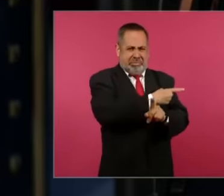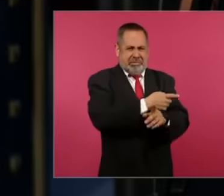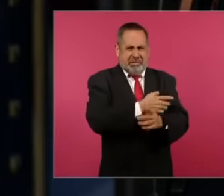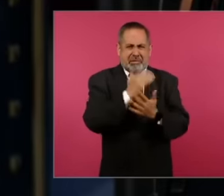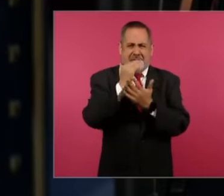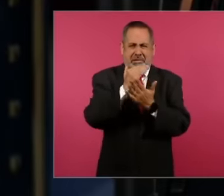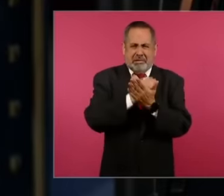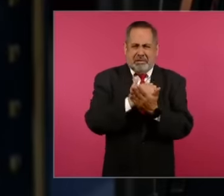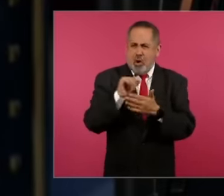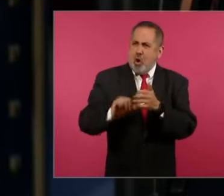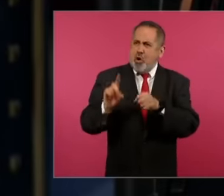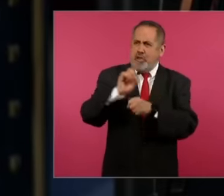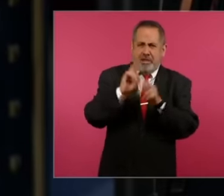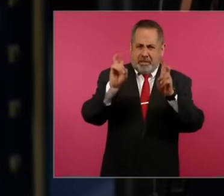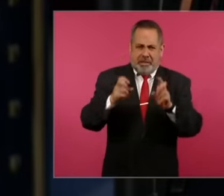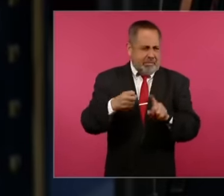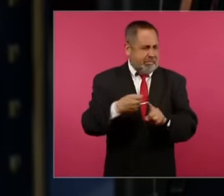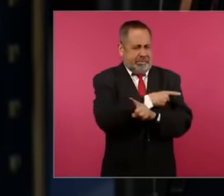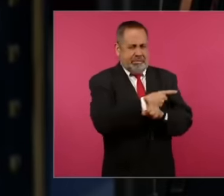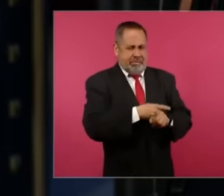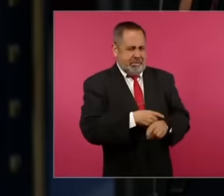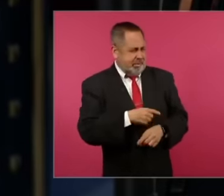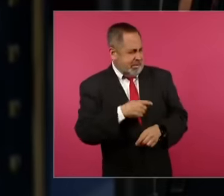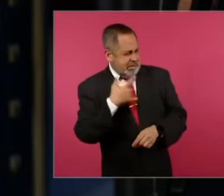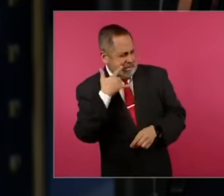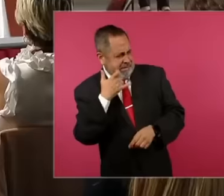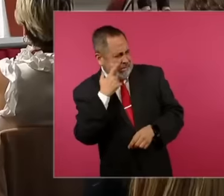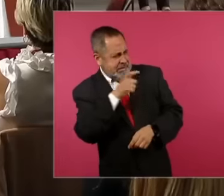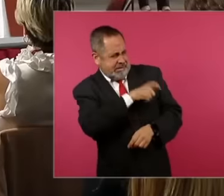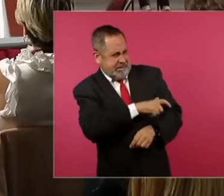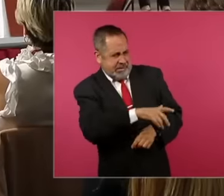agenda del día y pues están de manera sospechosa.